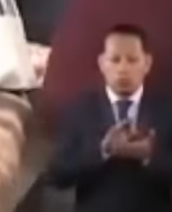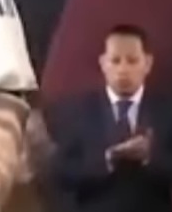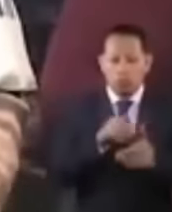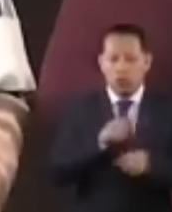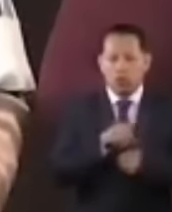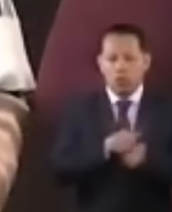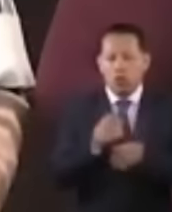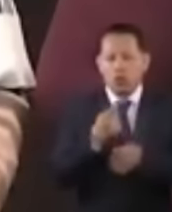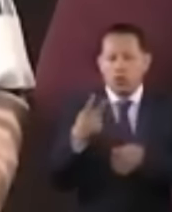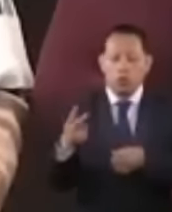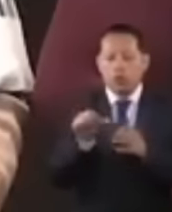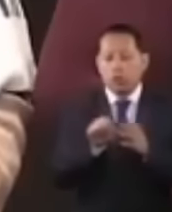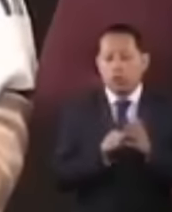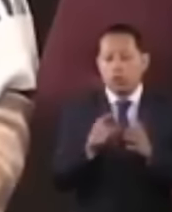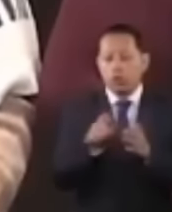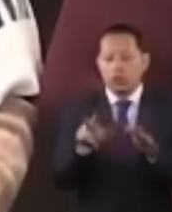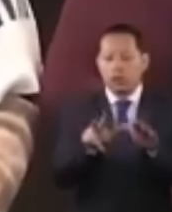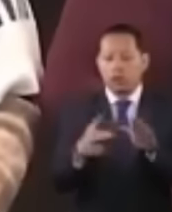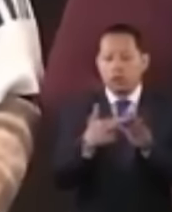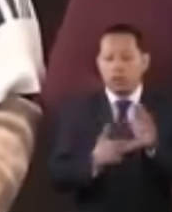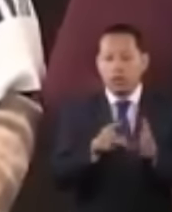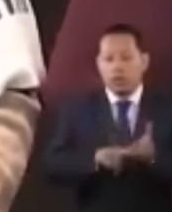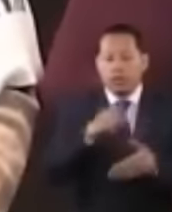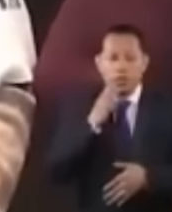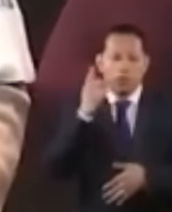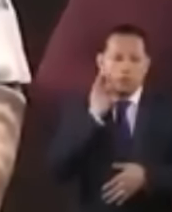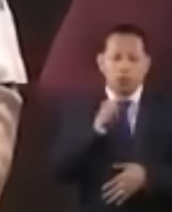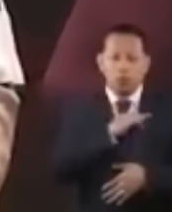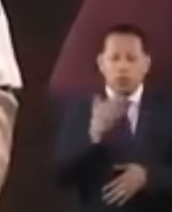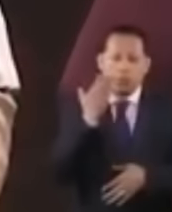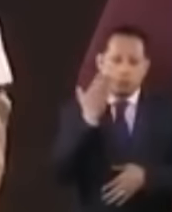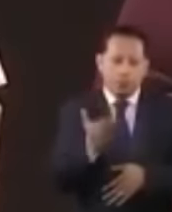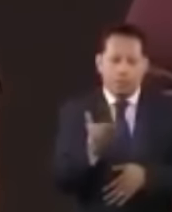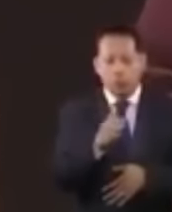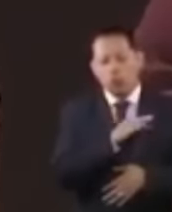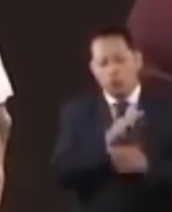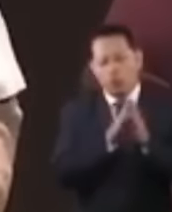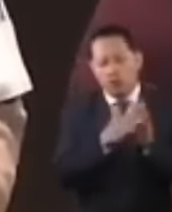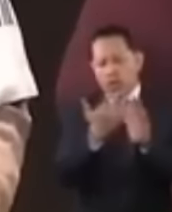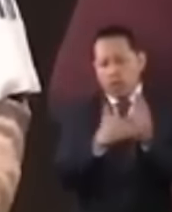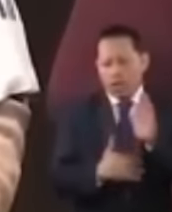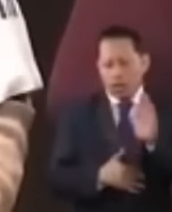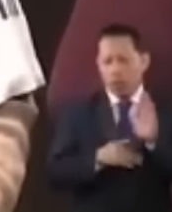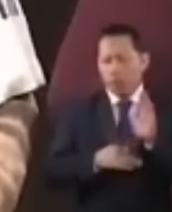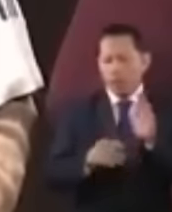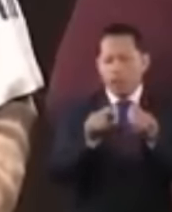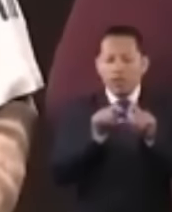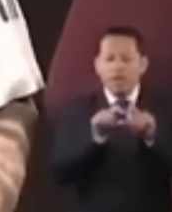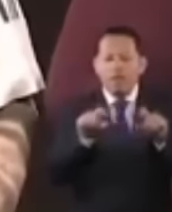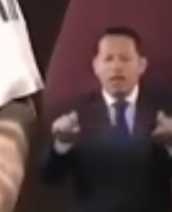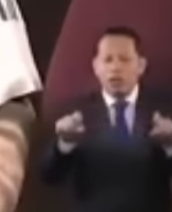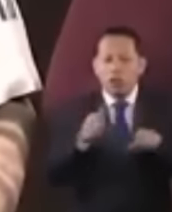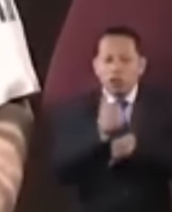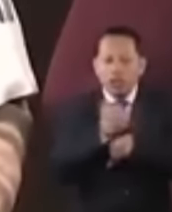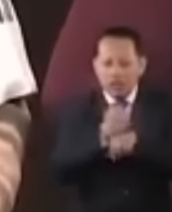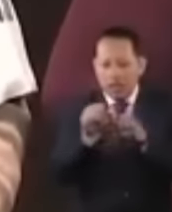1 y 2 del artículo 118 del Reglamento de Cámara de Diputados, le solicito la moción de ilustración para que se le dé lectura a la fracción